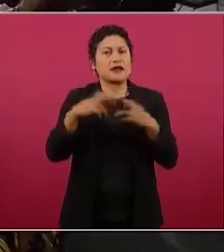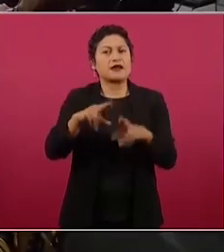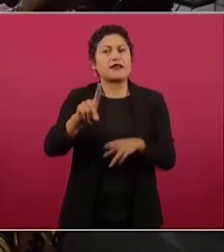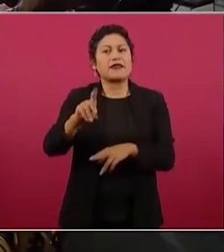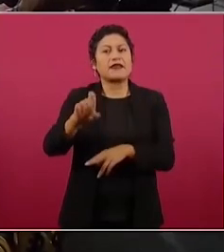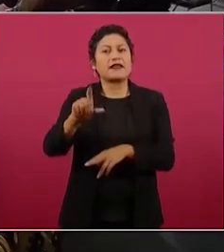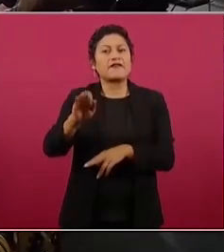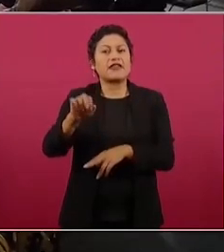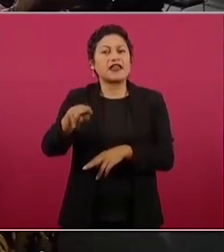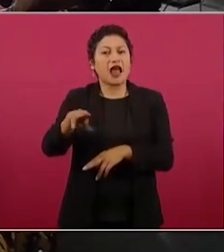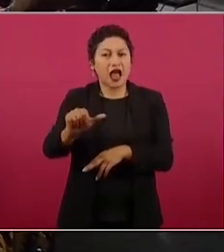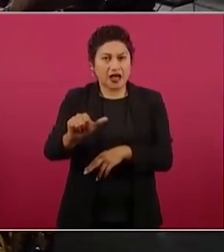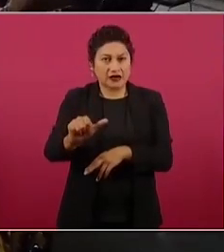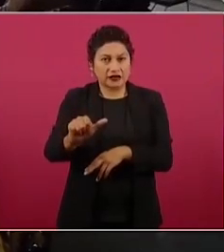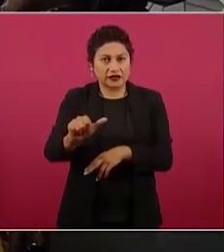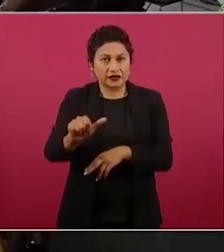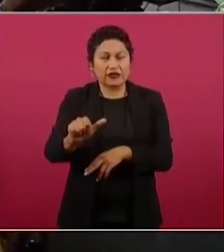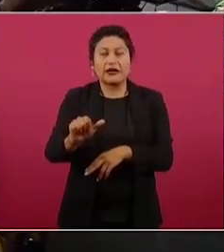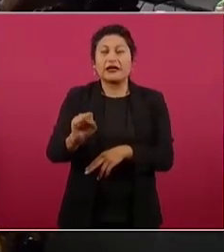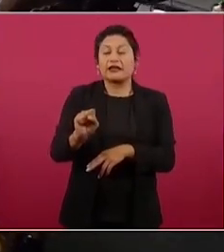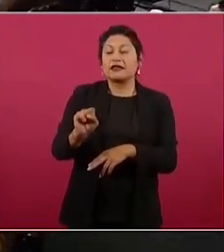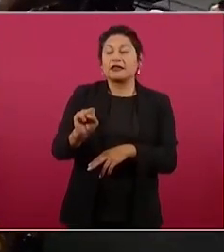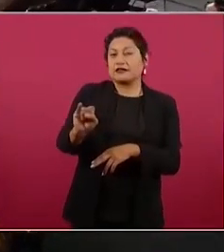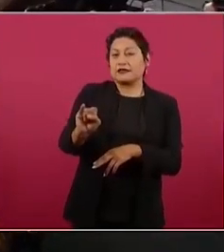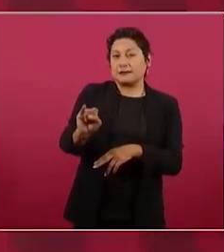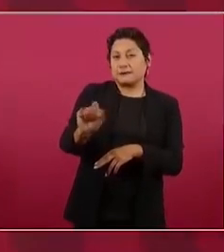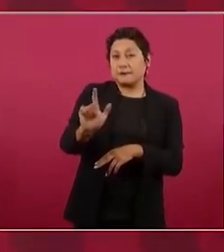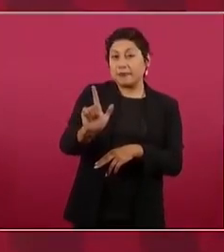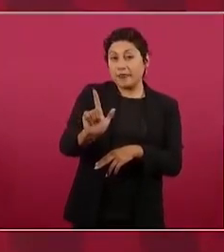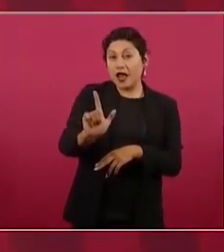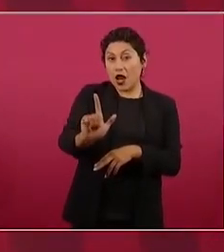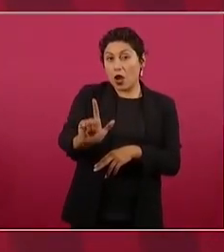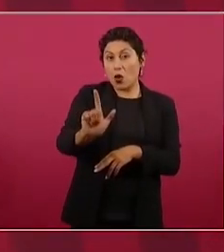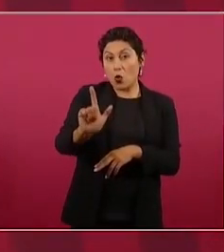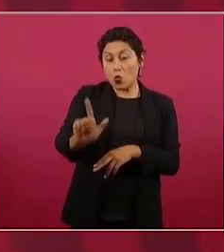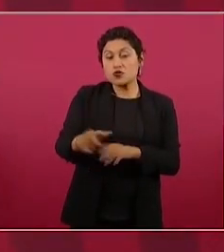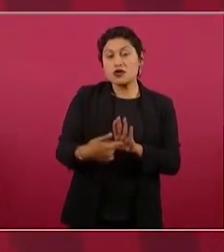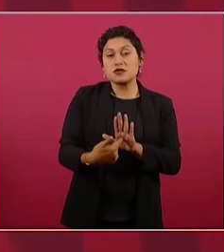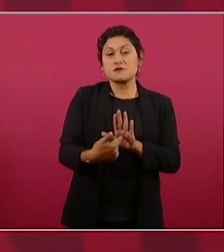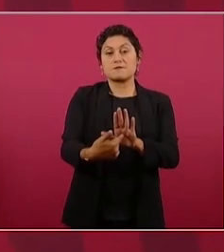El lunes se van a presentar